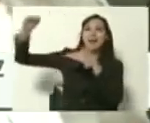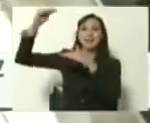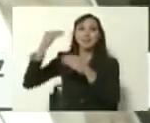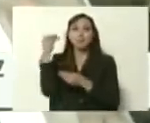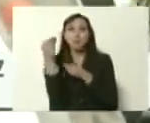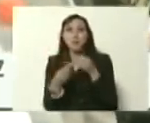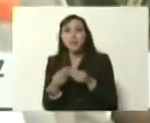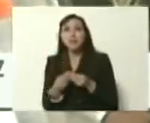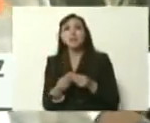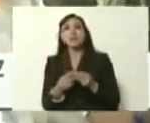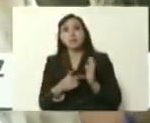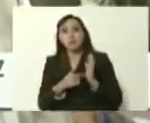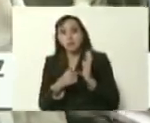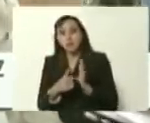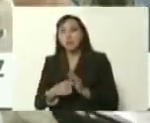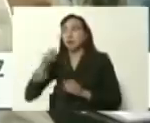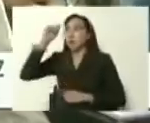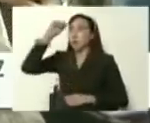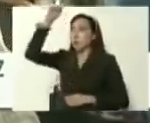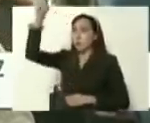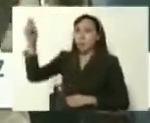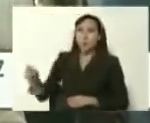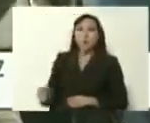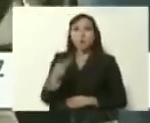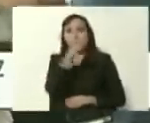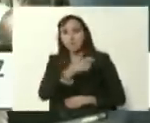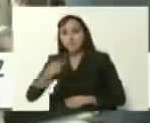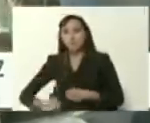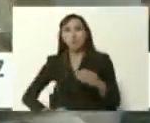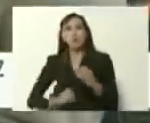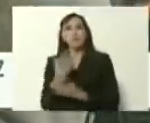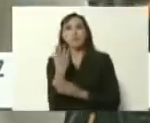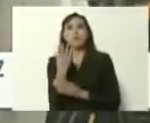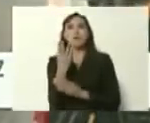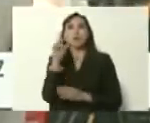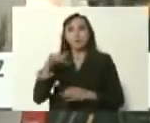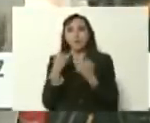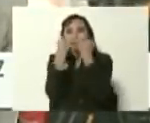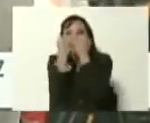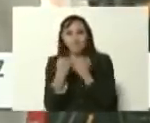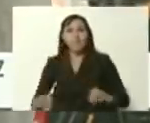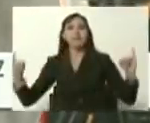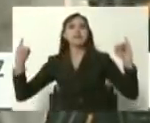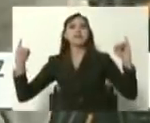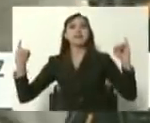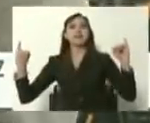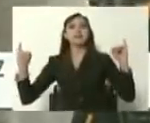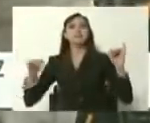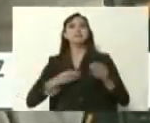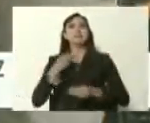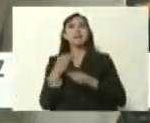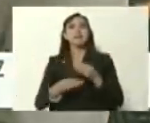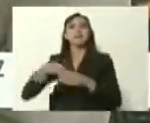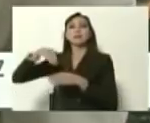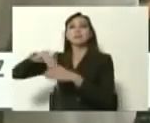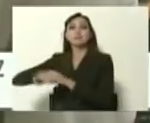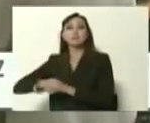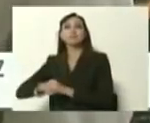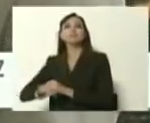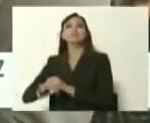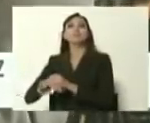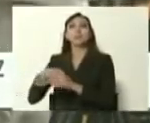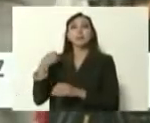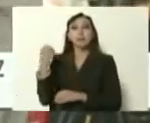y honrado por nuestros fundadores en el Acta de Independencia, que hoy, por cierto, reposa en la sede del Poder